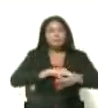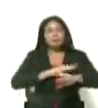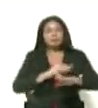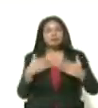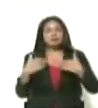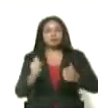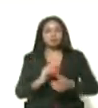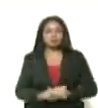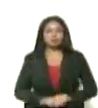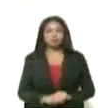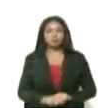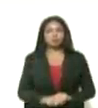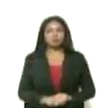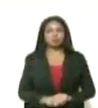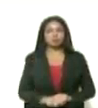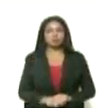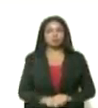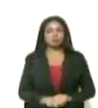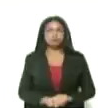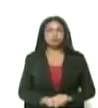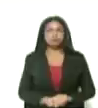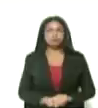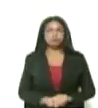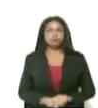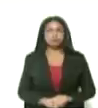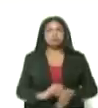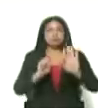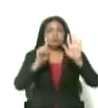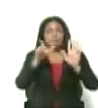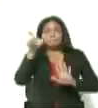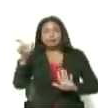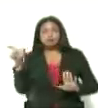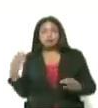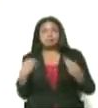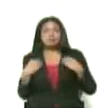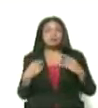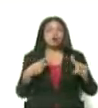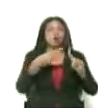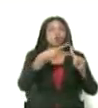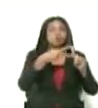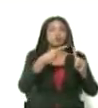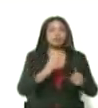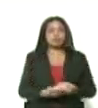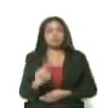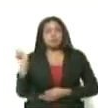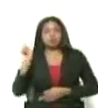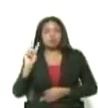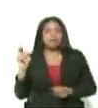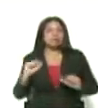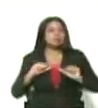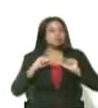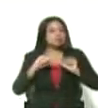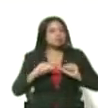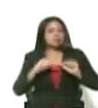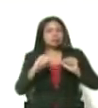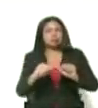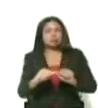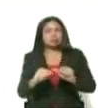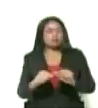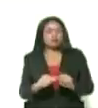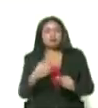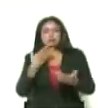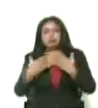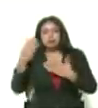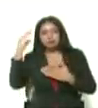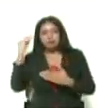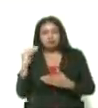salud. Y bueno, 6 personas están en hoteles. Venezuela mantiene,